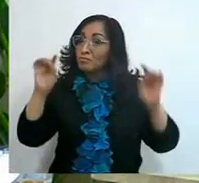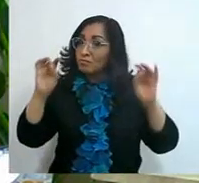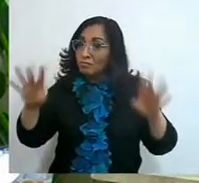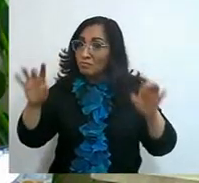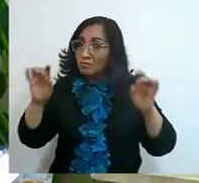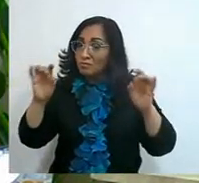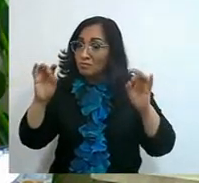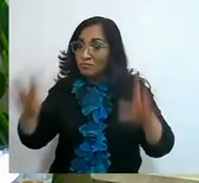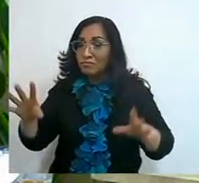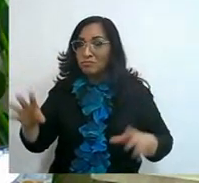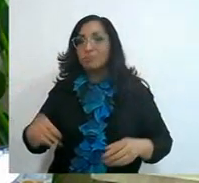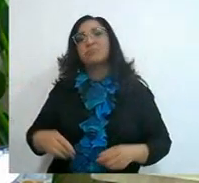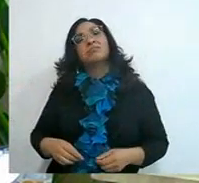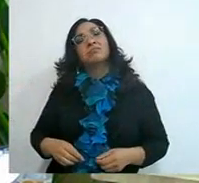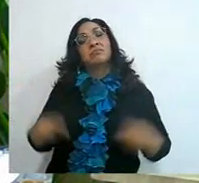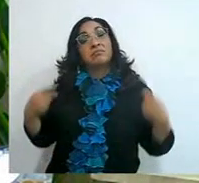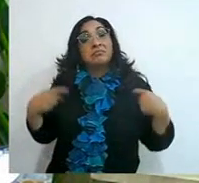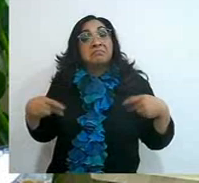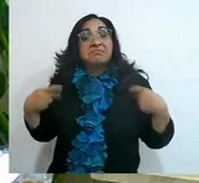Y la gente